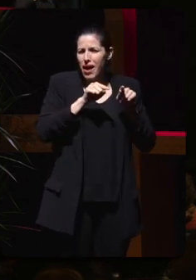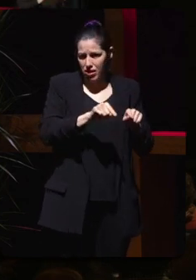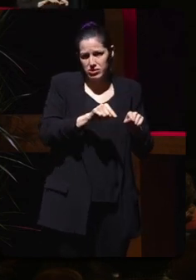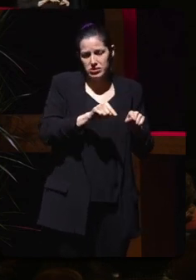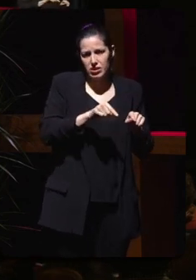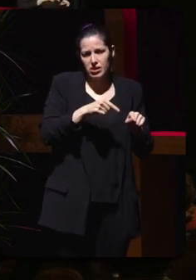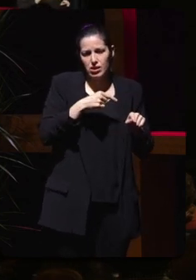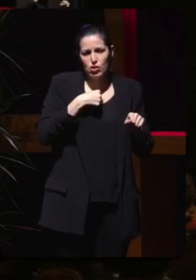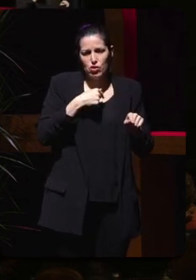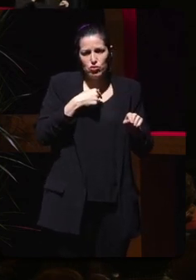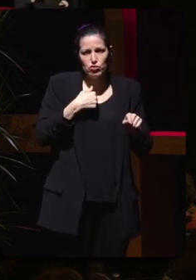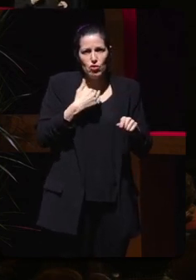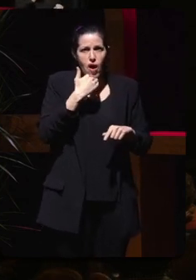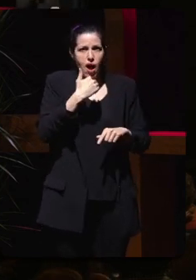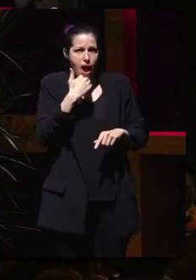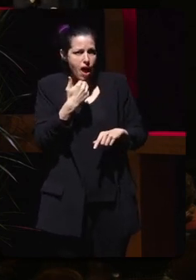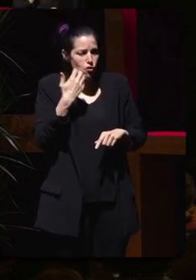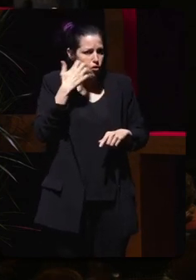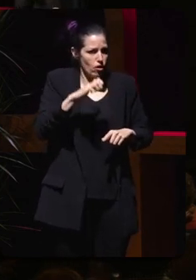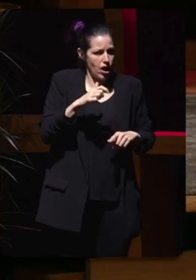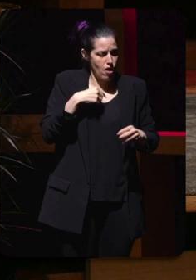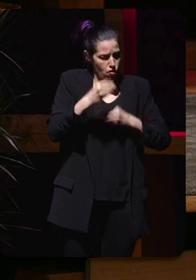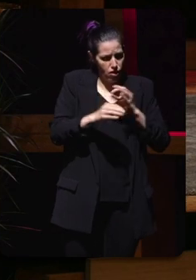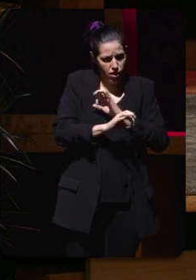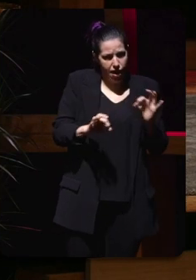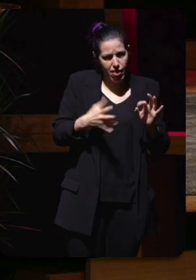hacer nada raro. A lo mejor los que no tienen ni que ir son ellos.